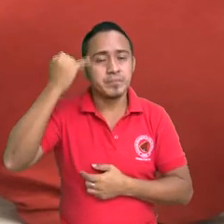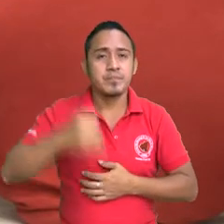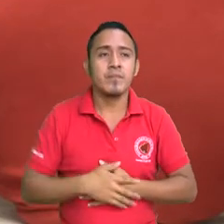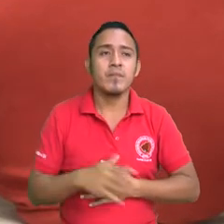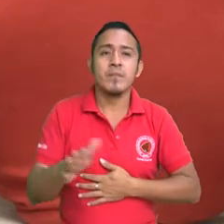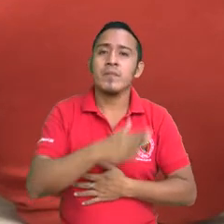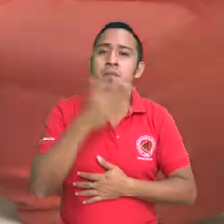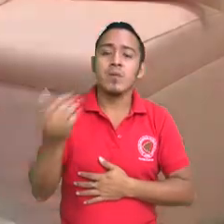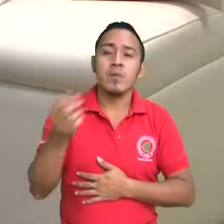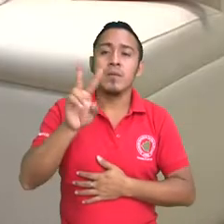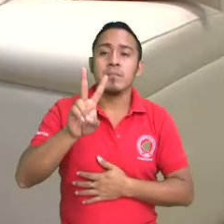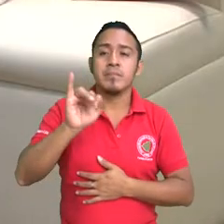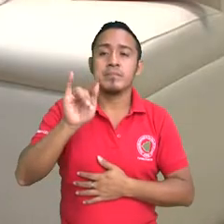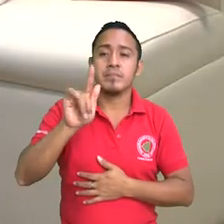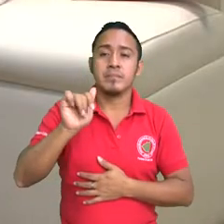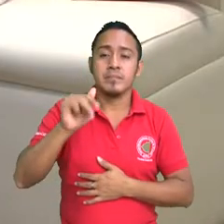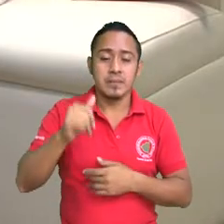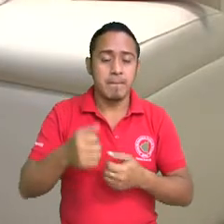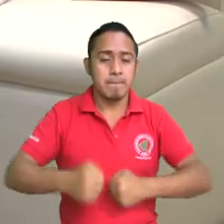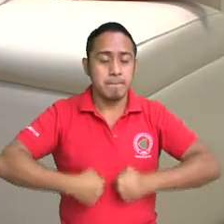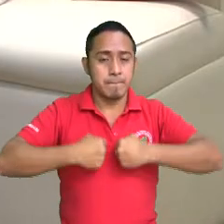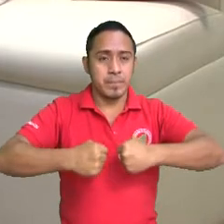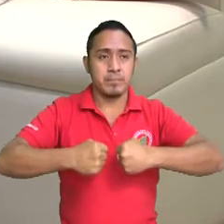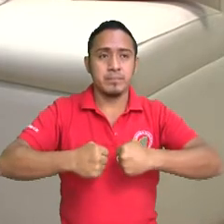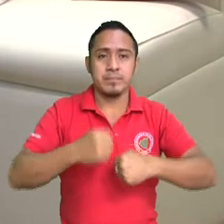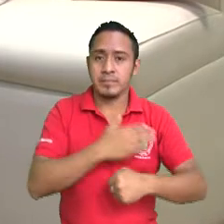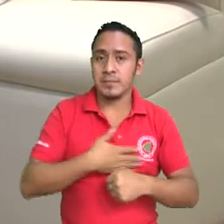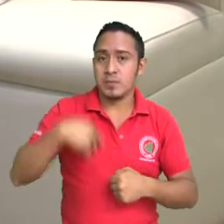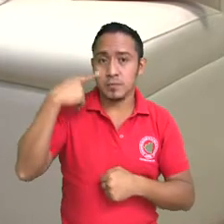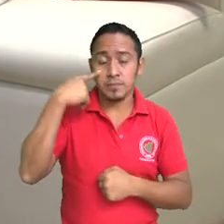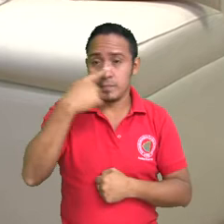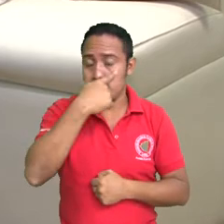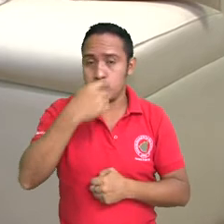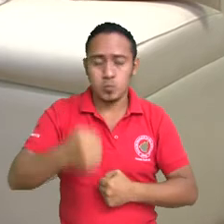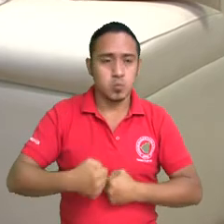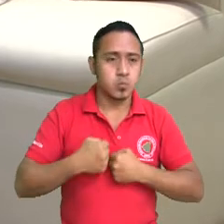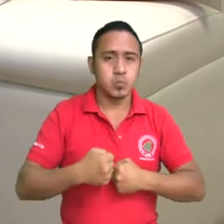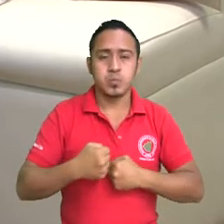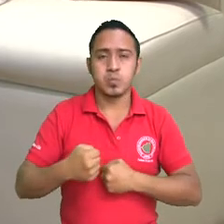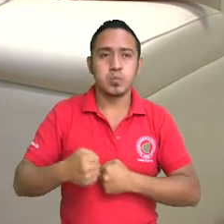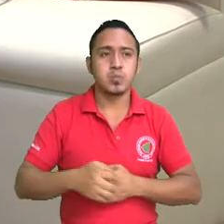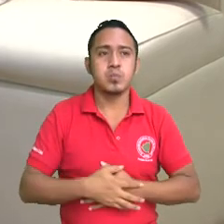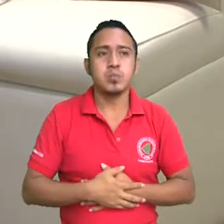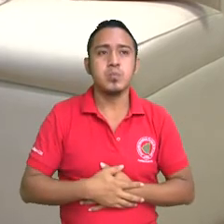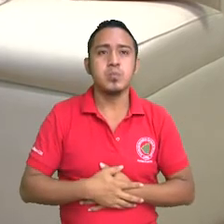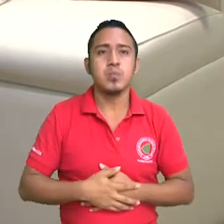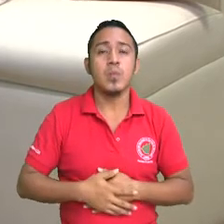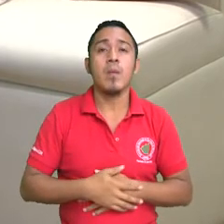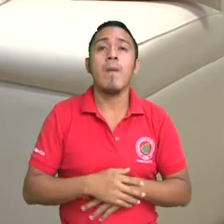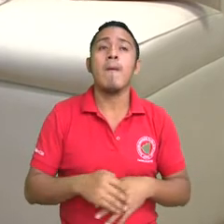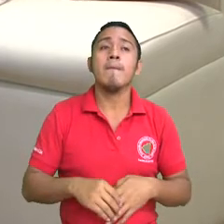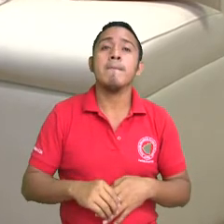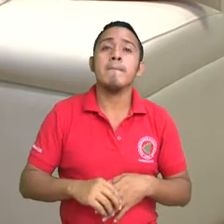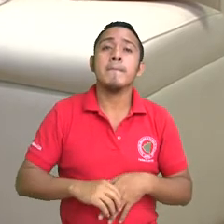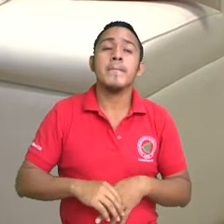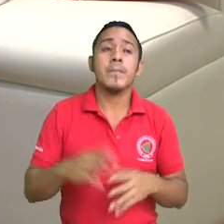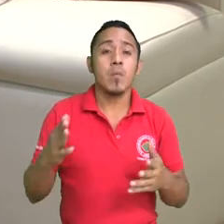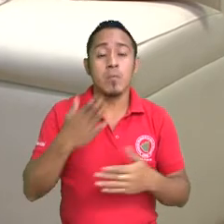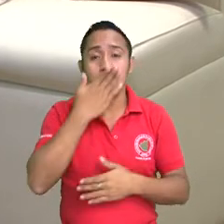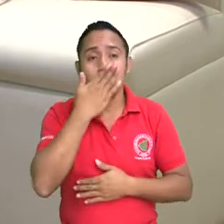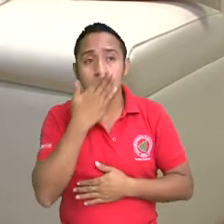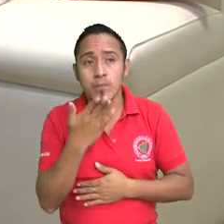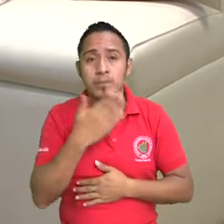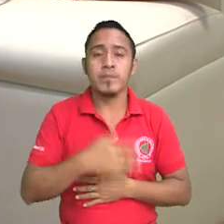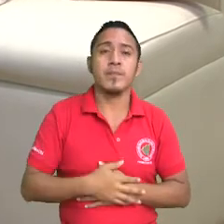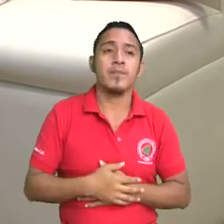otras vitaminas aportan para mejorar la visión de una persona o mantener una visión muy buena